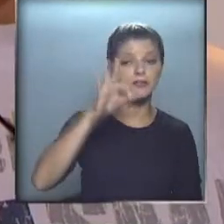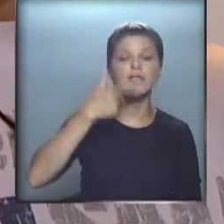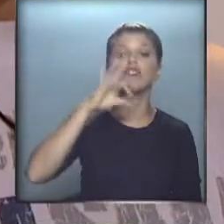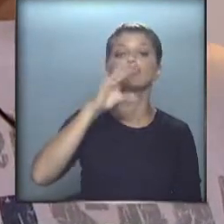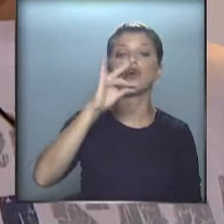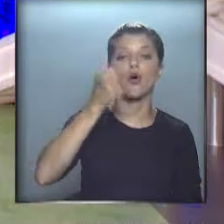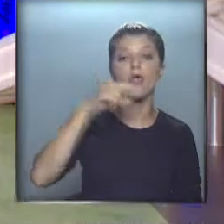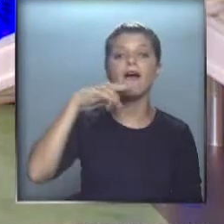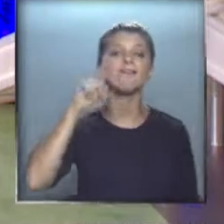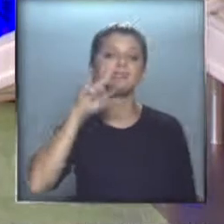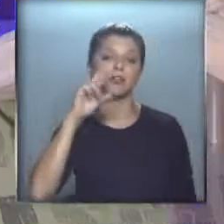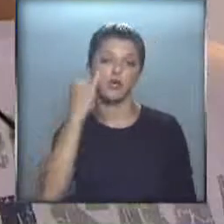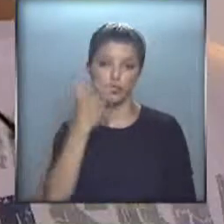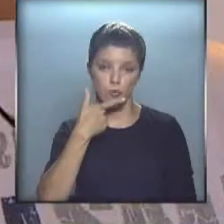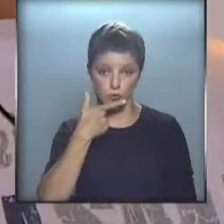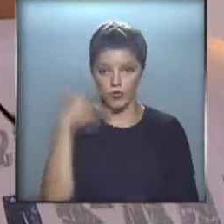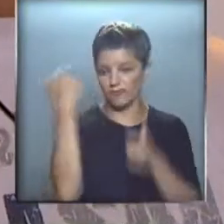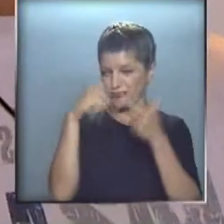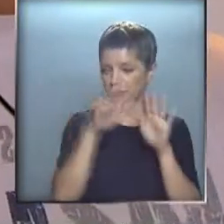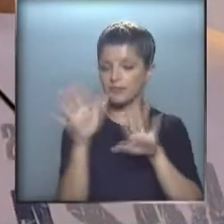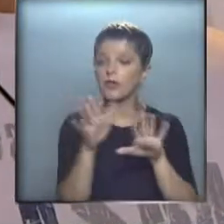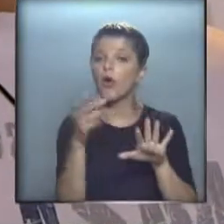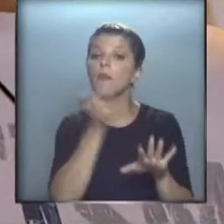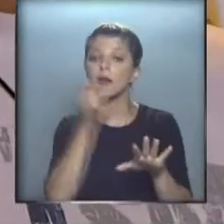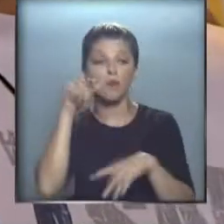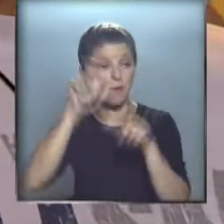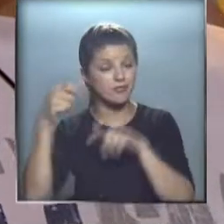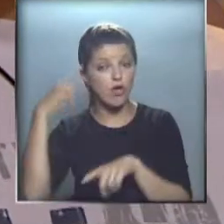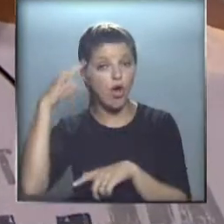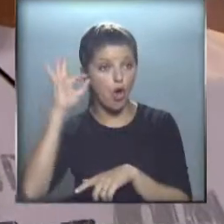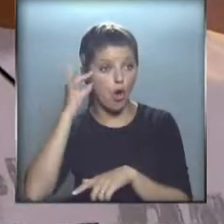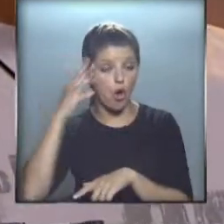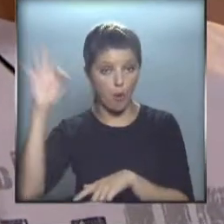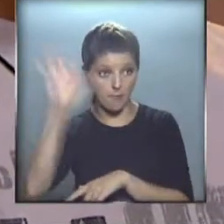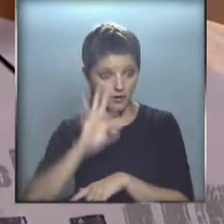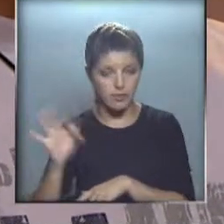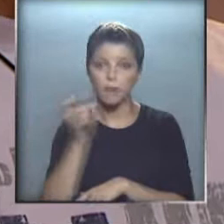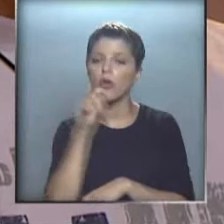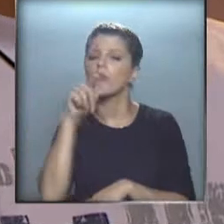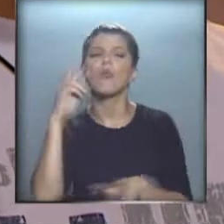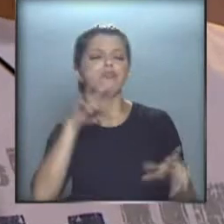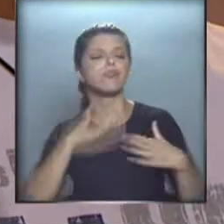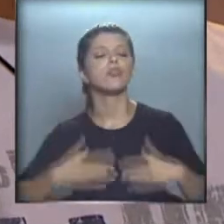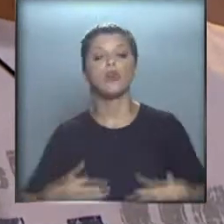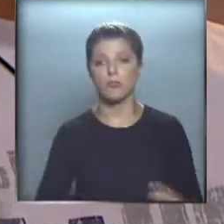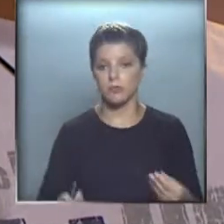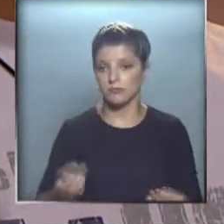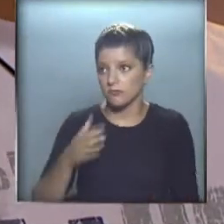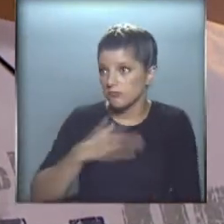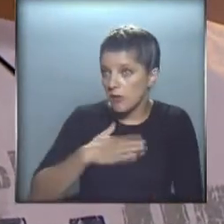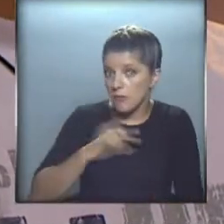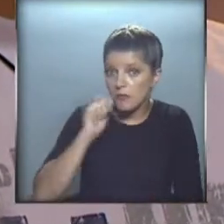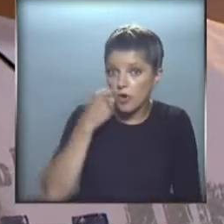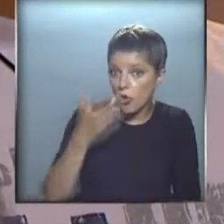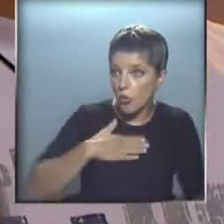eso. Uh-huh. Y bueno, o también cuando la gente opina, porque, por ejemplo, por cómo te vestís. Si te gusta como la moda rocker,